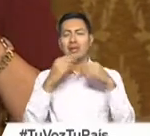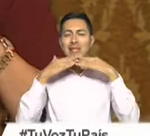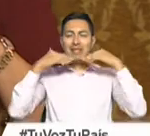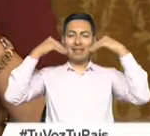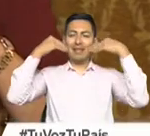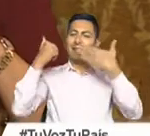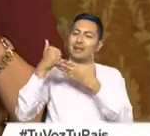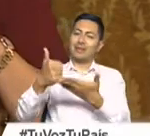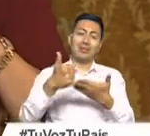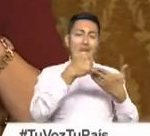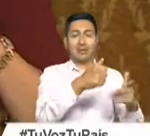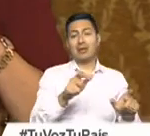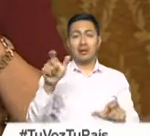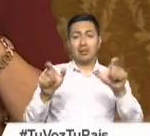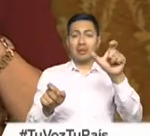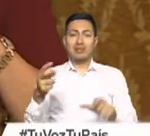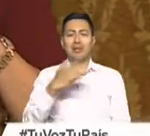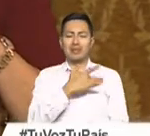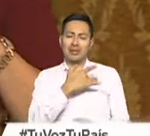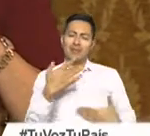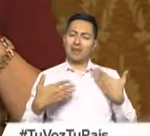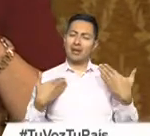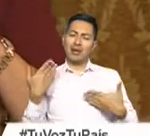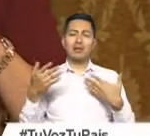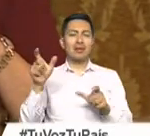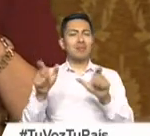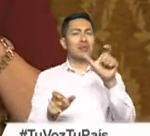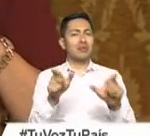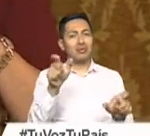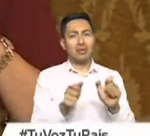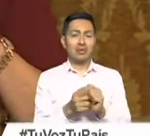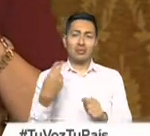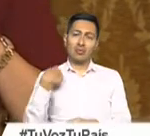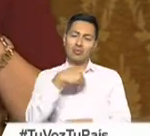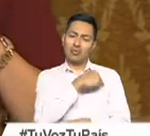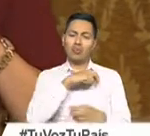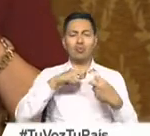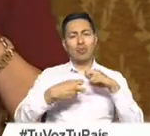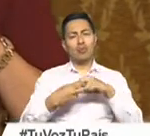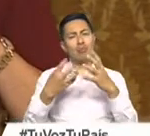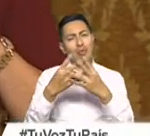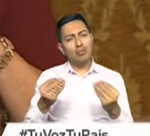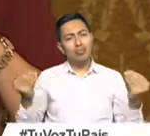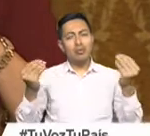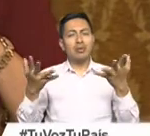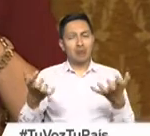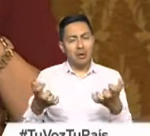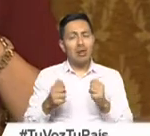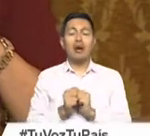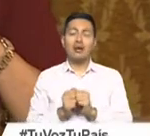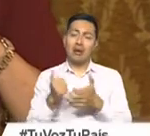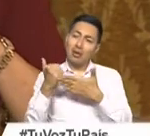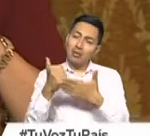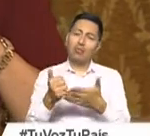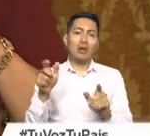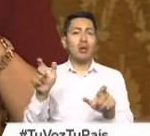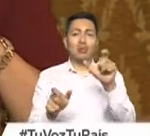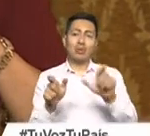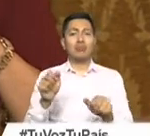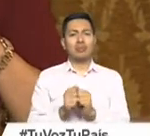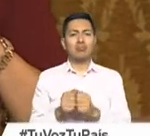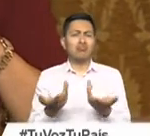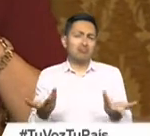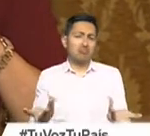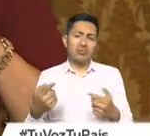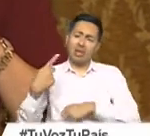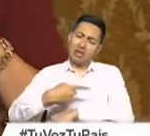trabajo que vamos a llevar alegría a los hogares, que vamos a tratar de resolver la mayoría de los problemas, porque se van a seguir presentando